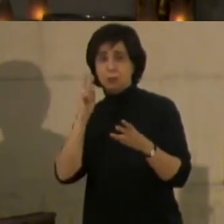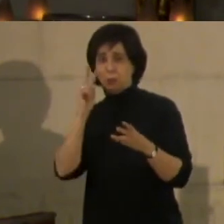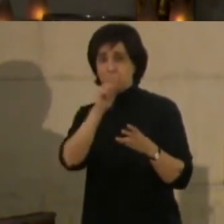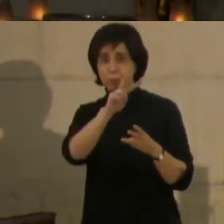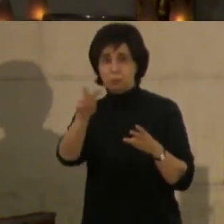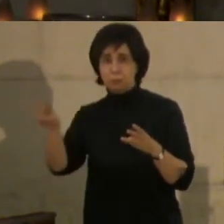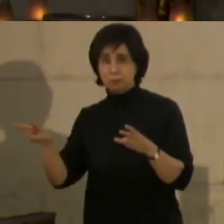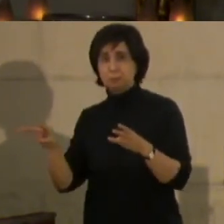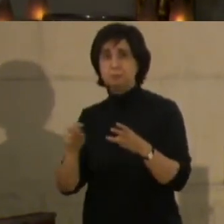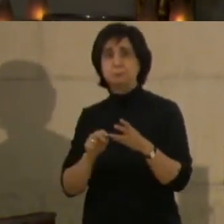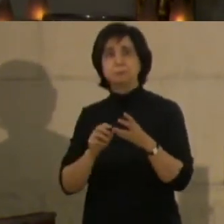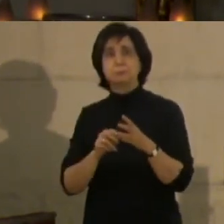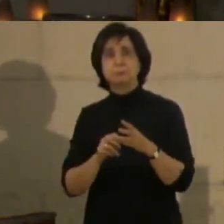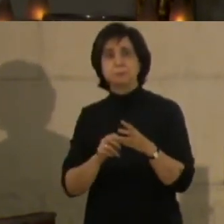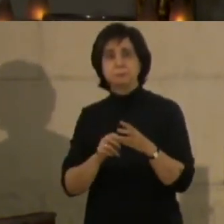contemplo.